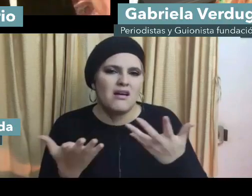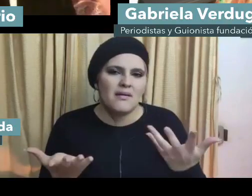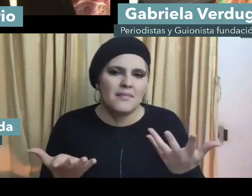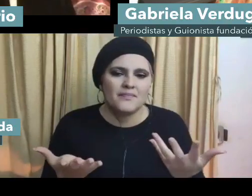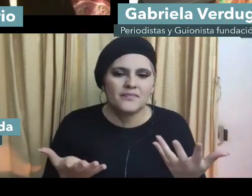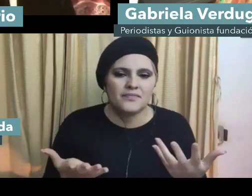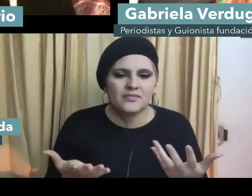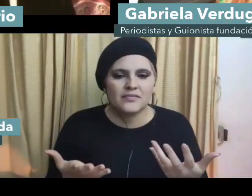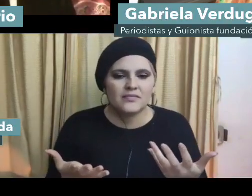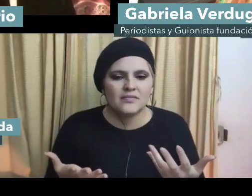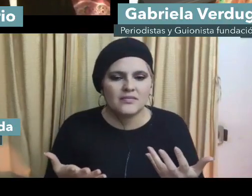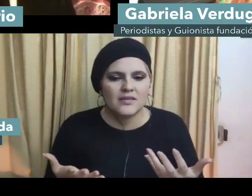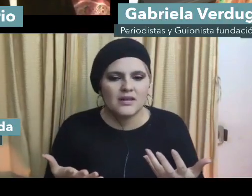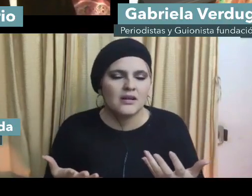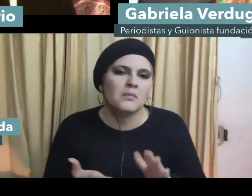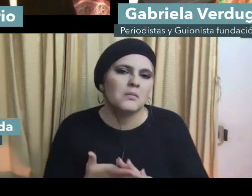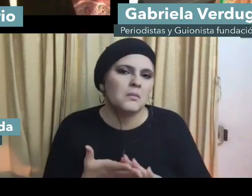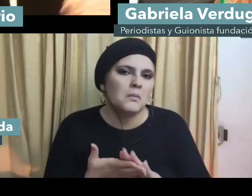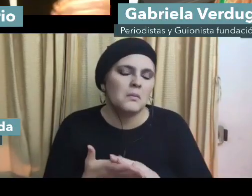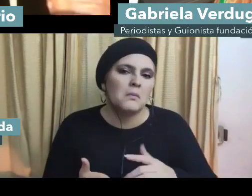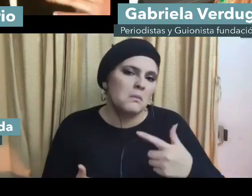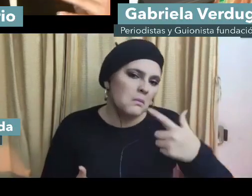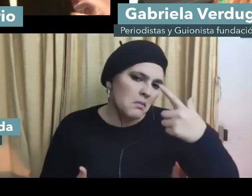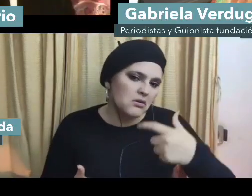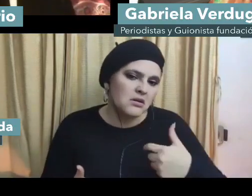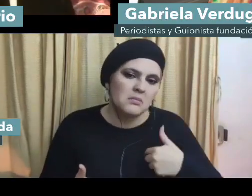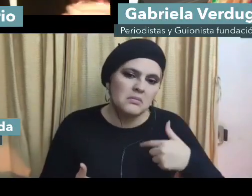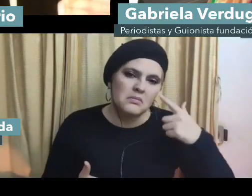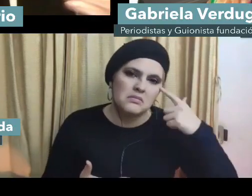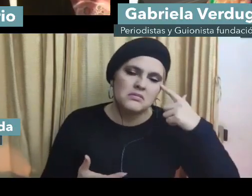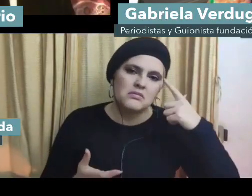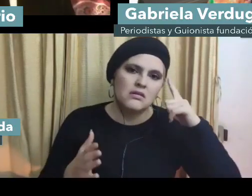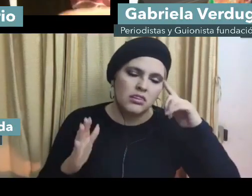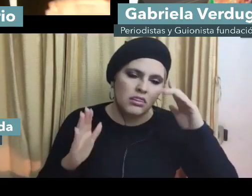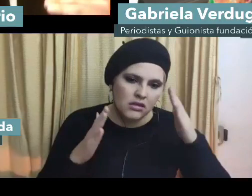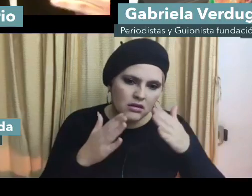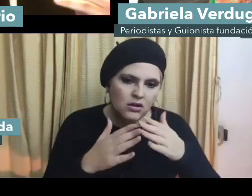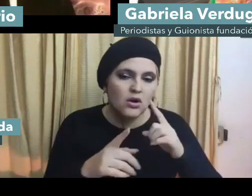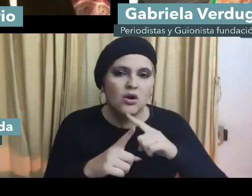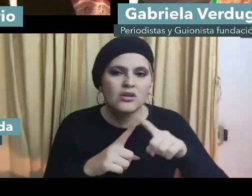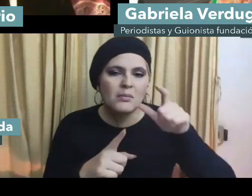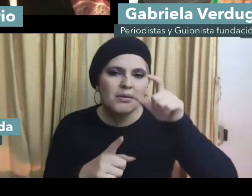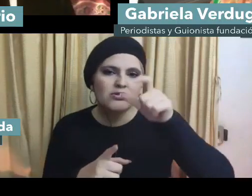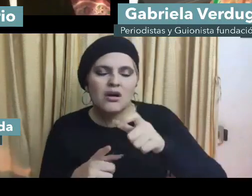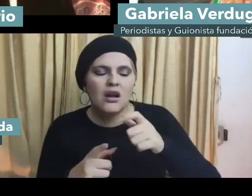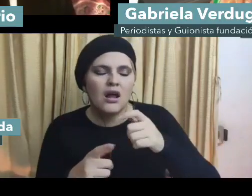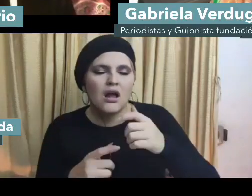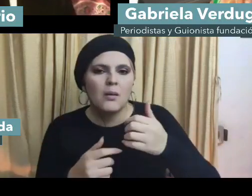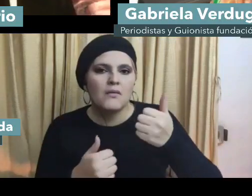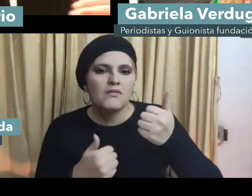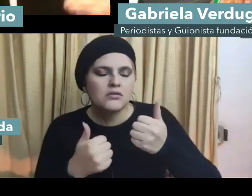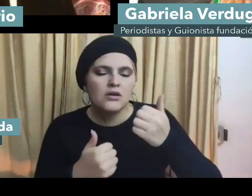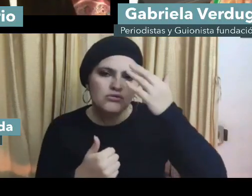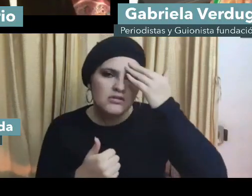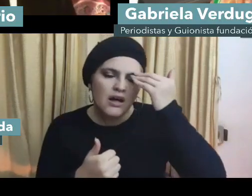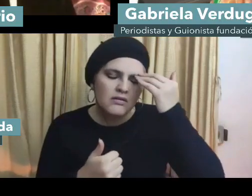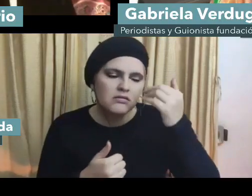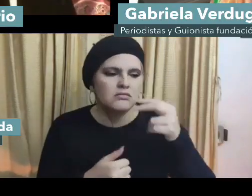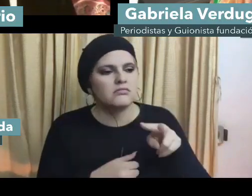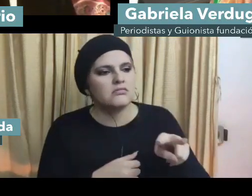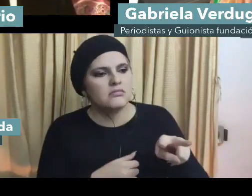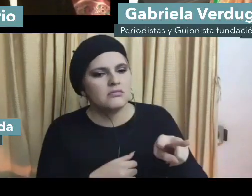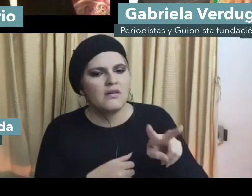que piensa que pudiera tener la condición, va y lo evalúa alguien que no sabe, a los 25 años, puede que le diga, no, nada que